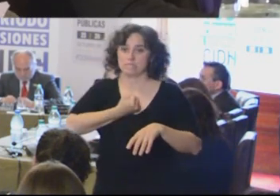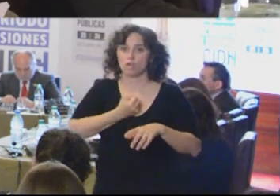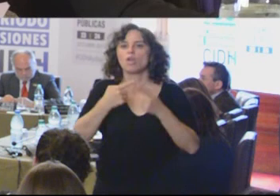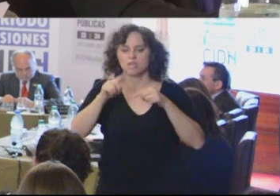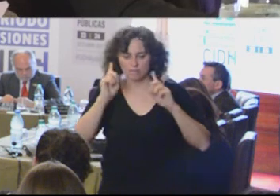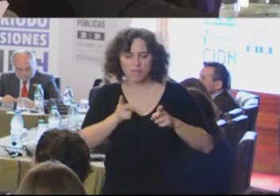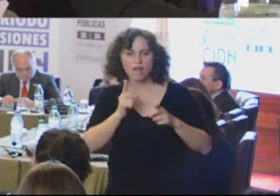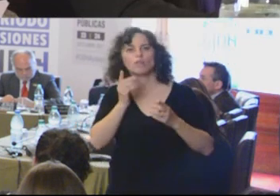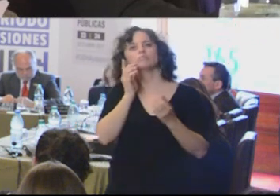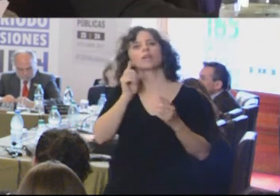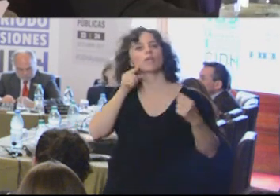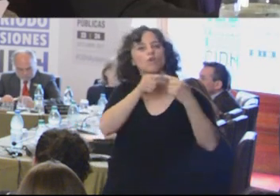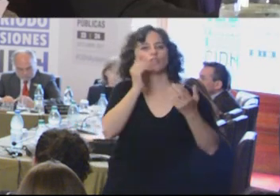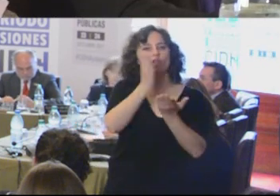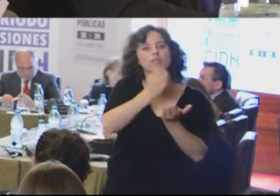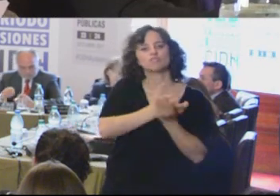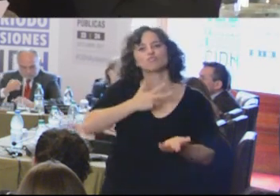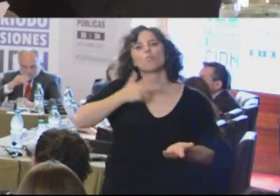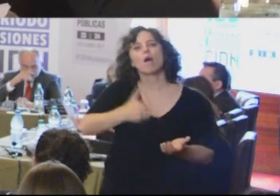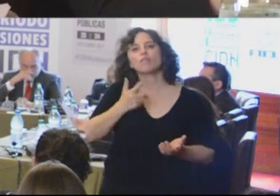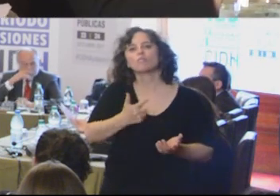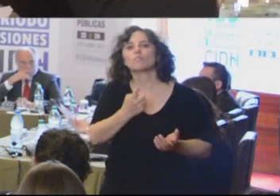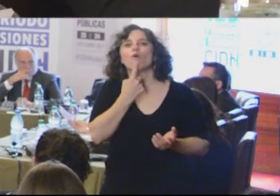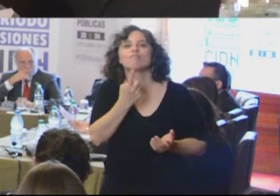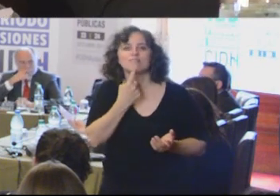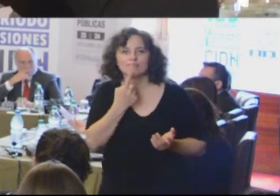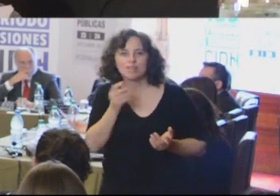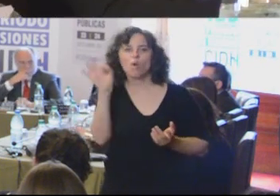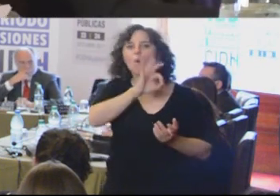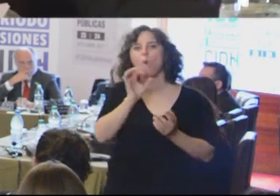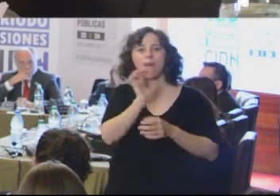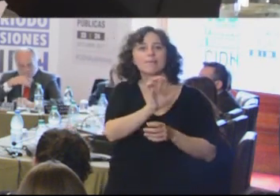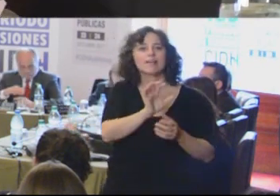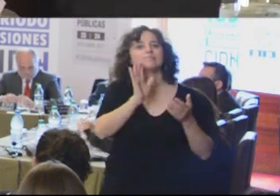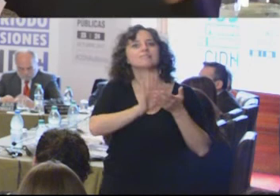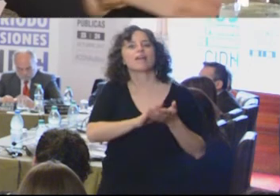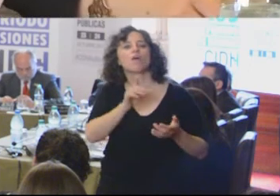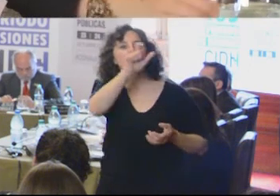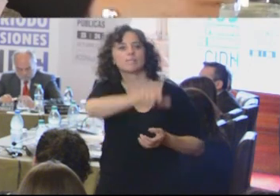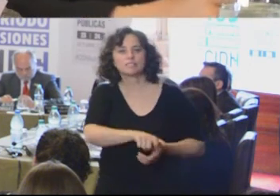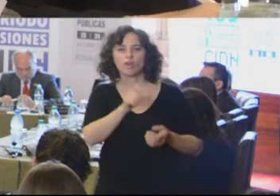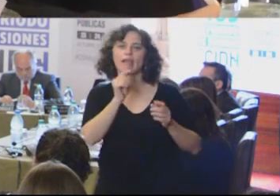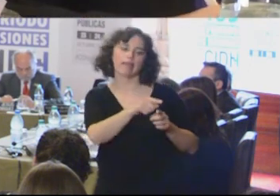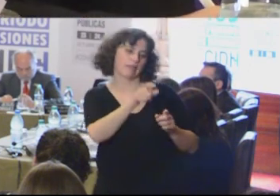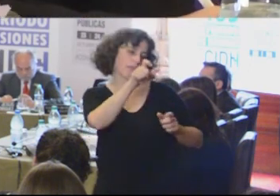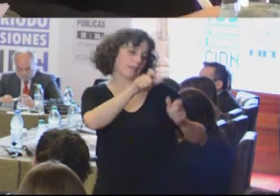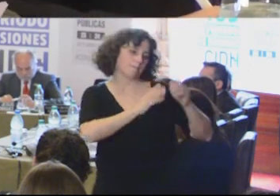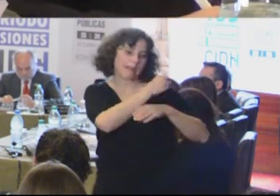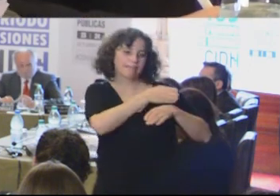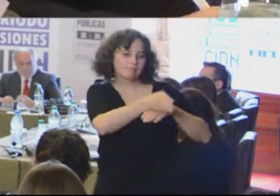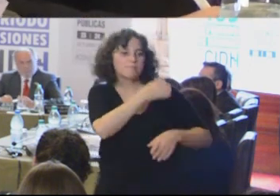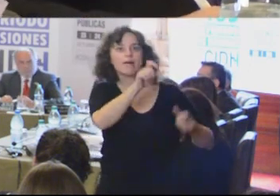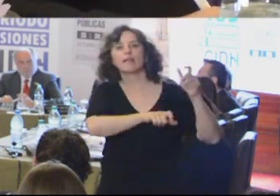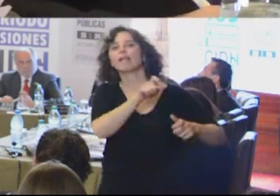humanos los movimientos sociales o políticos o que amenacen o atenten contra las personas que participan en la implementación